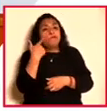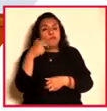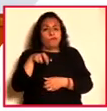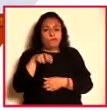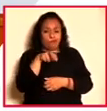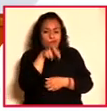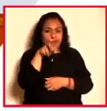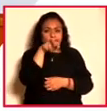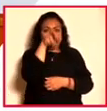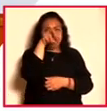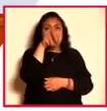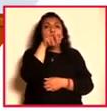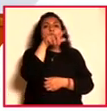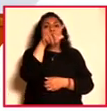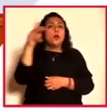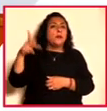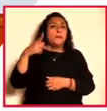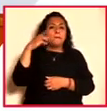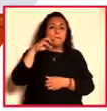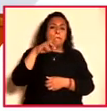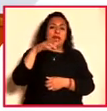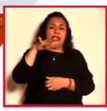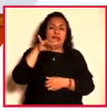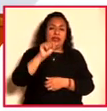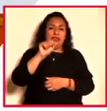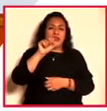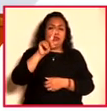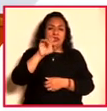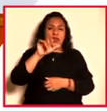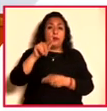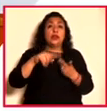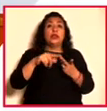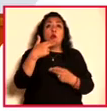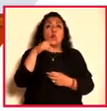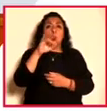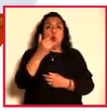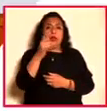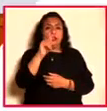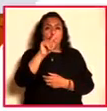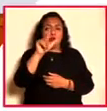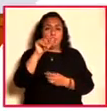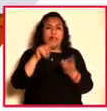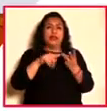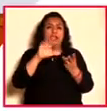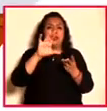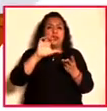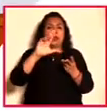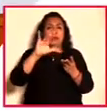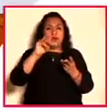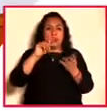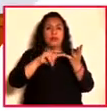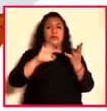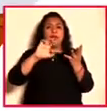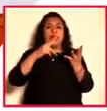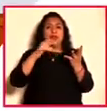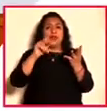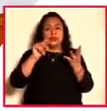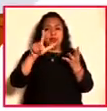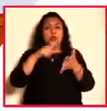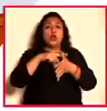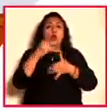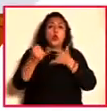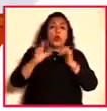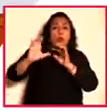del Palacio del Marqués del Apartado, el Huitzonpantli, el Calmecatl, el Templo de Hecatl, el Juego de Pelota